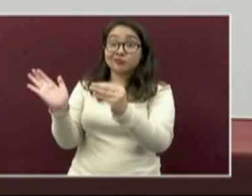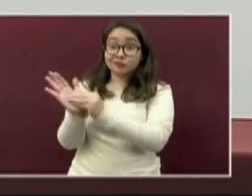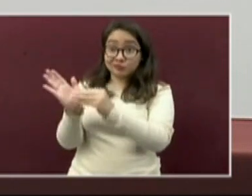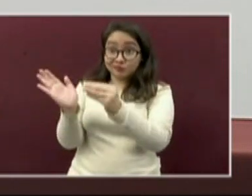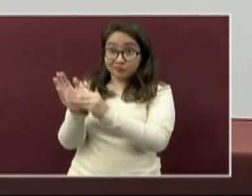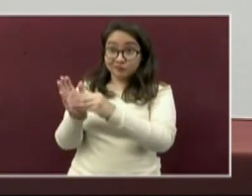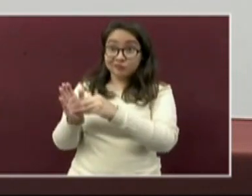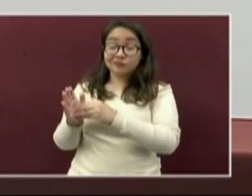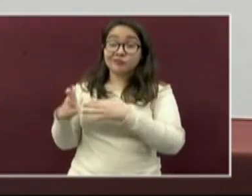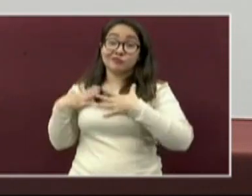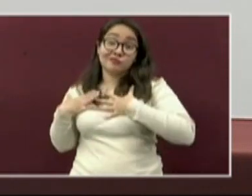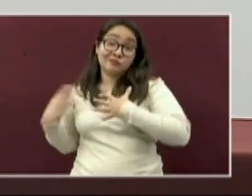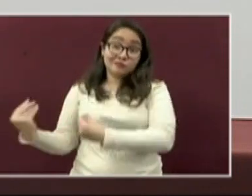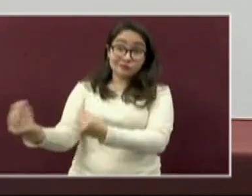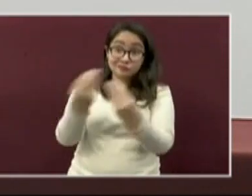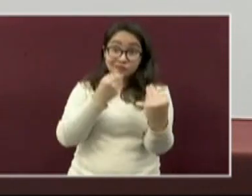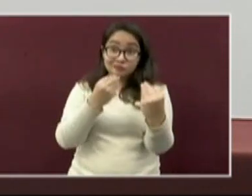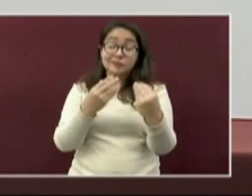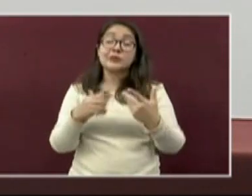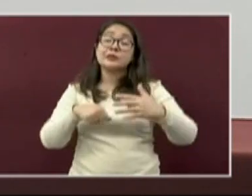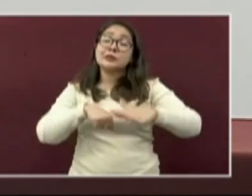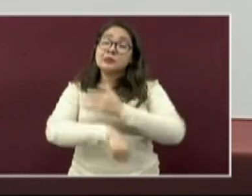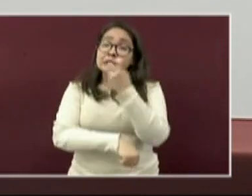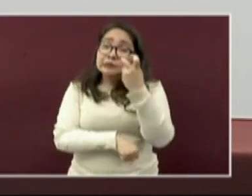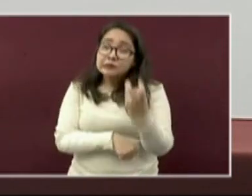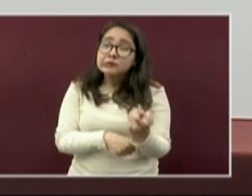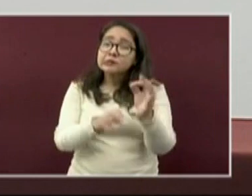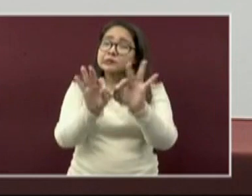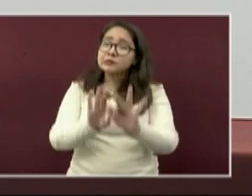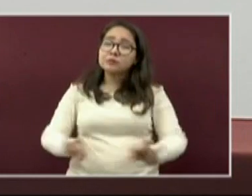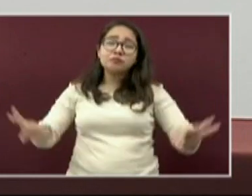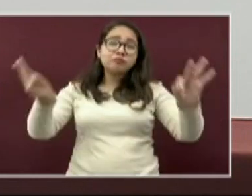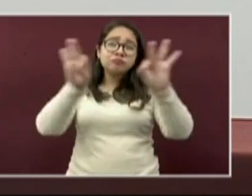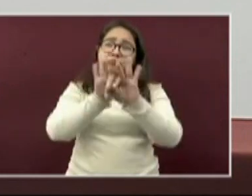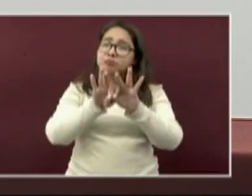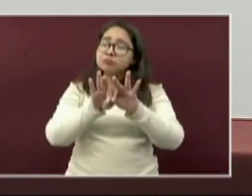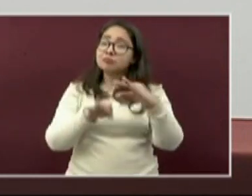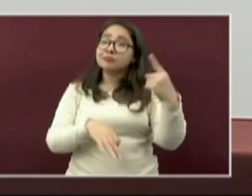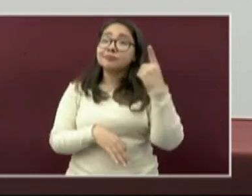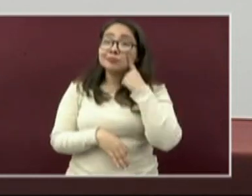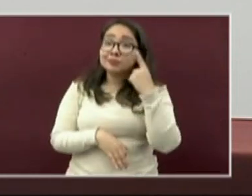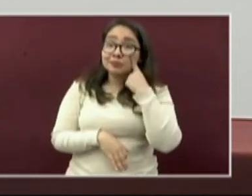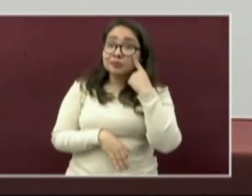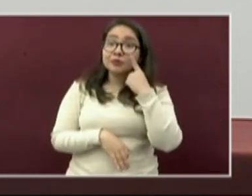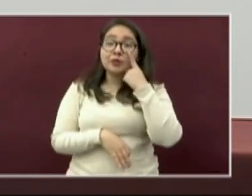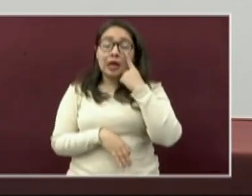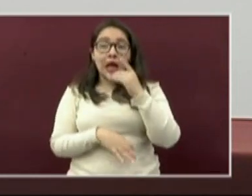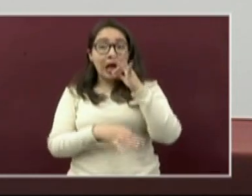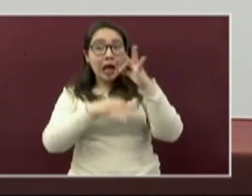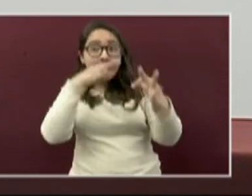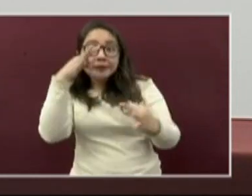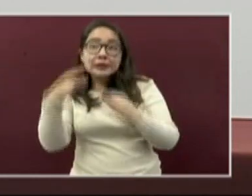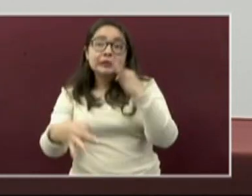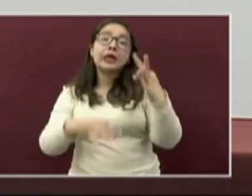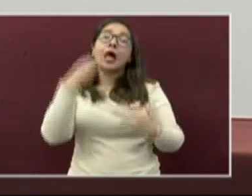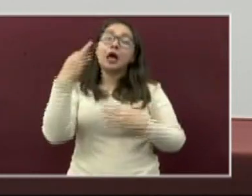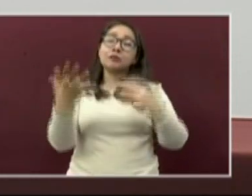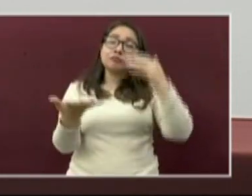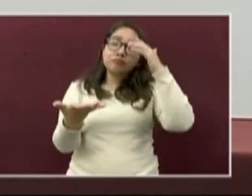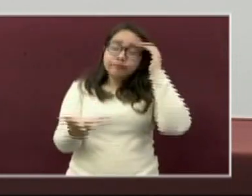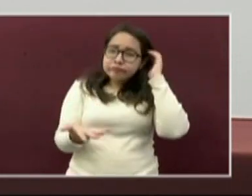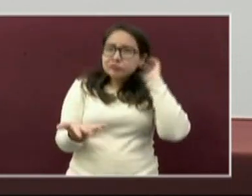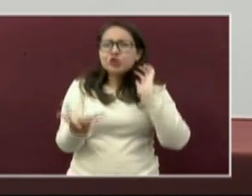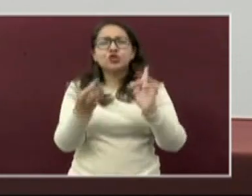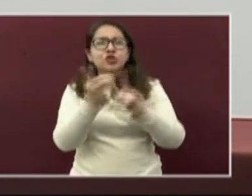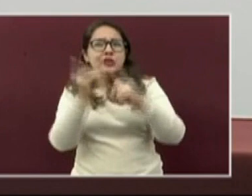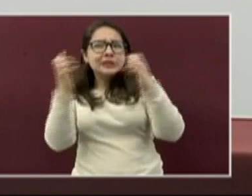presente es por ello que insistimos en darles a conocer los municipios en donde